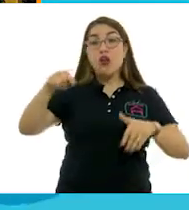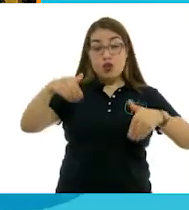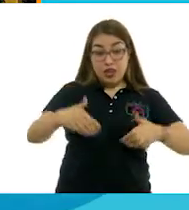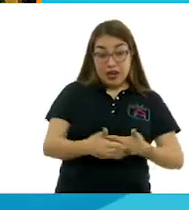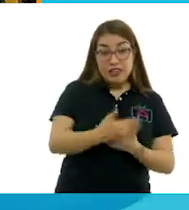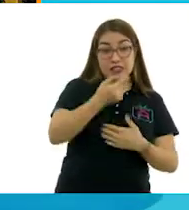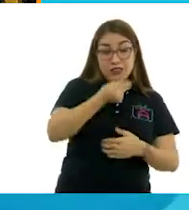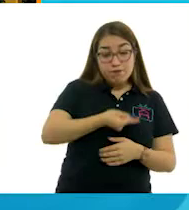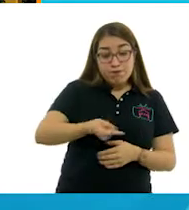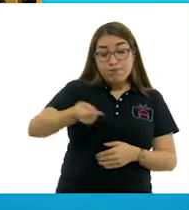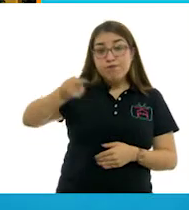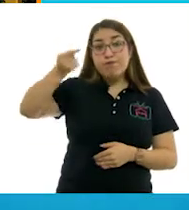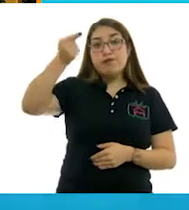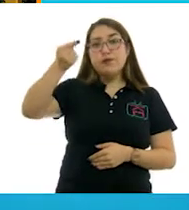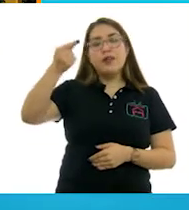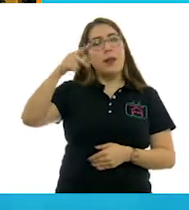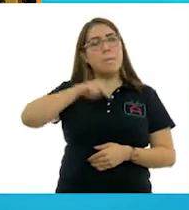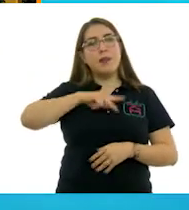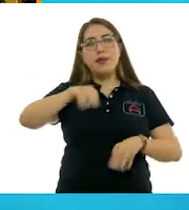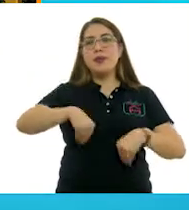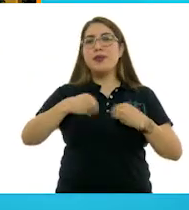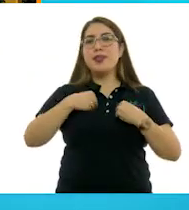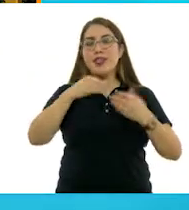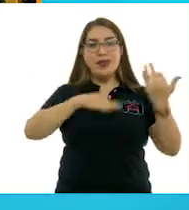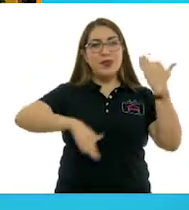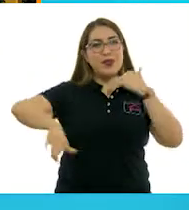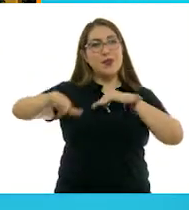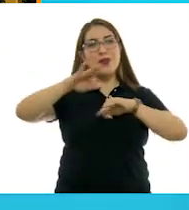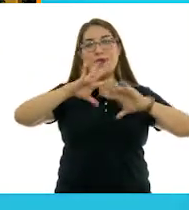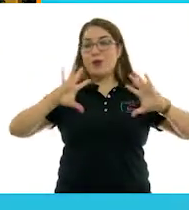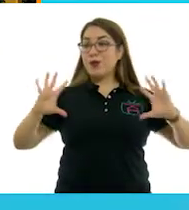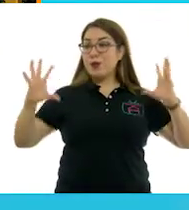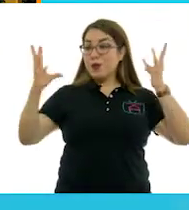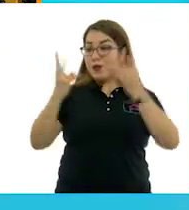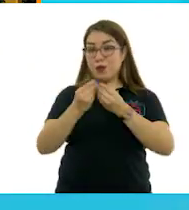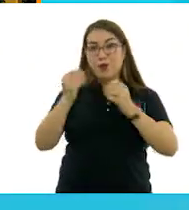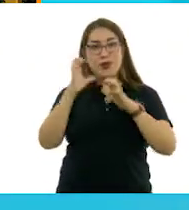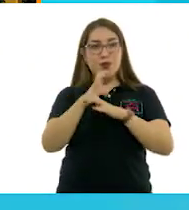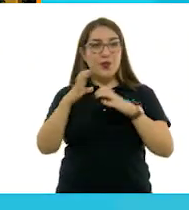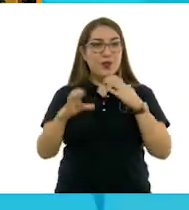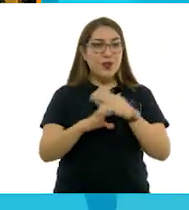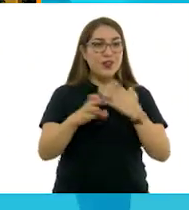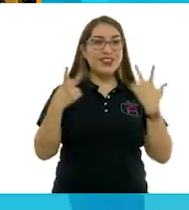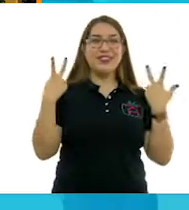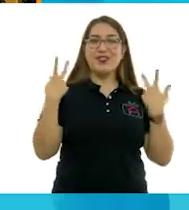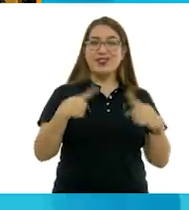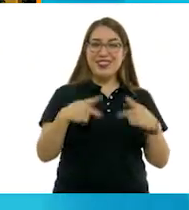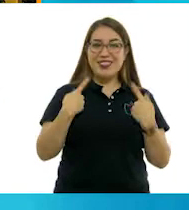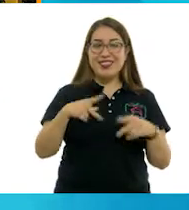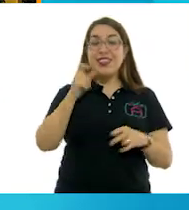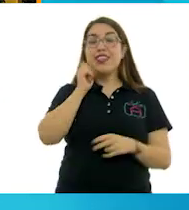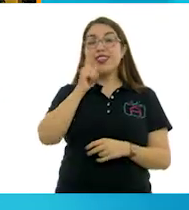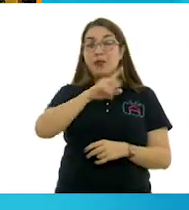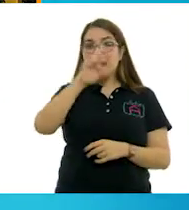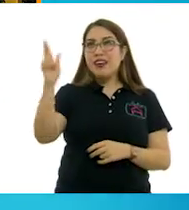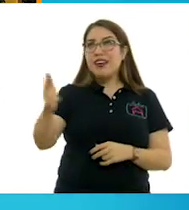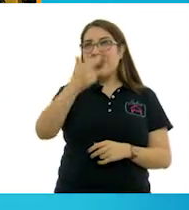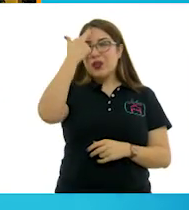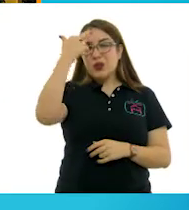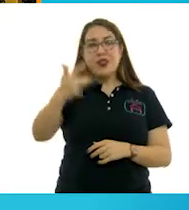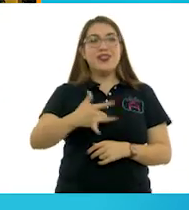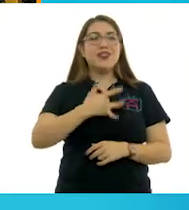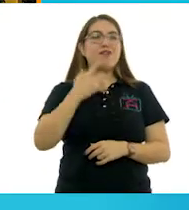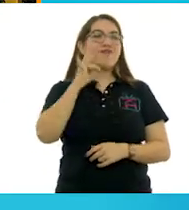pasé los últimos días de mi vida rodeada de todas las cosas, personas y recuerdos que me hicieron muy